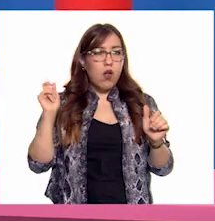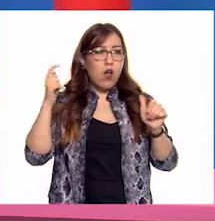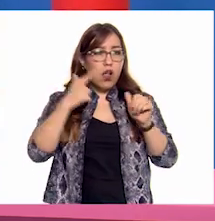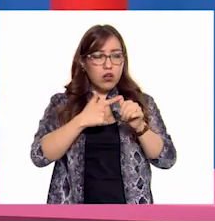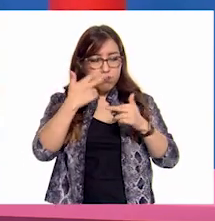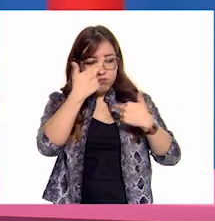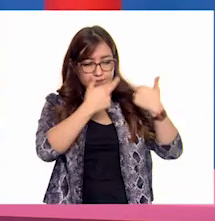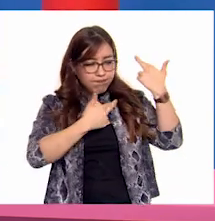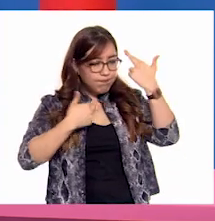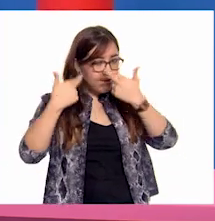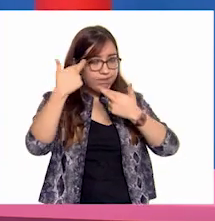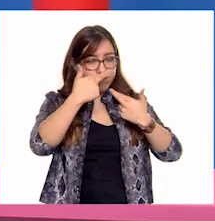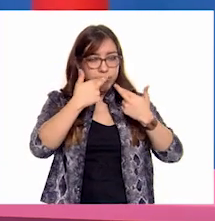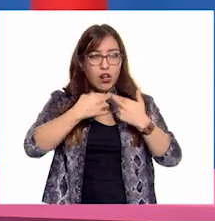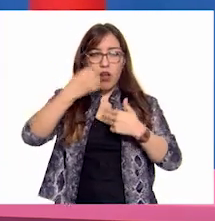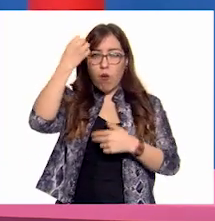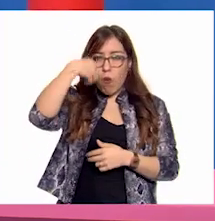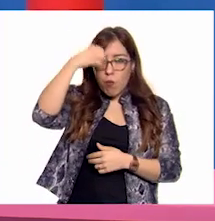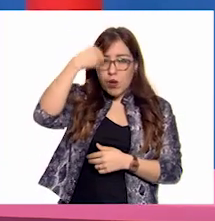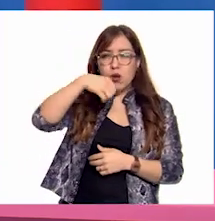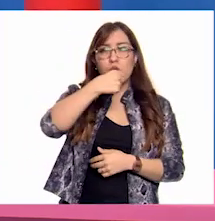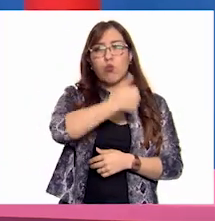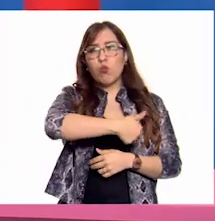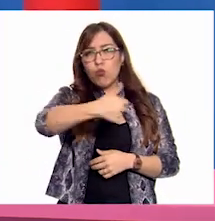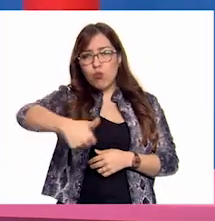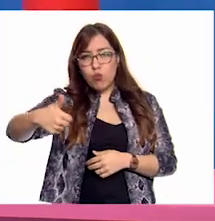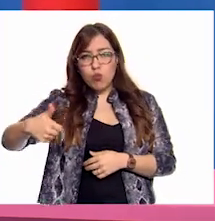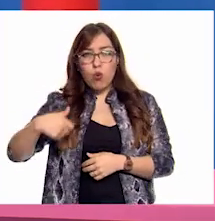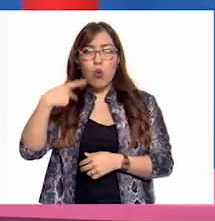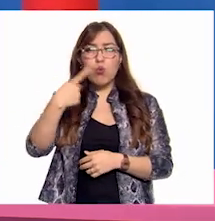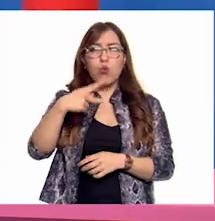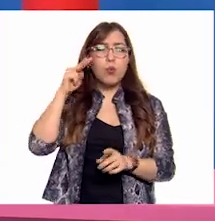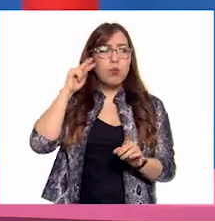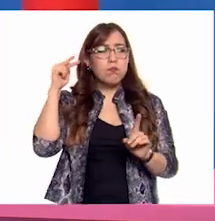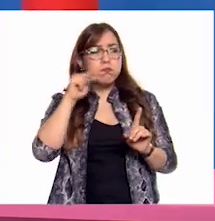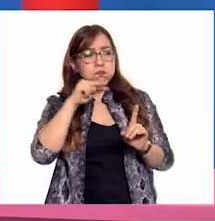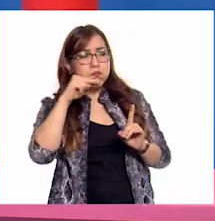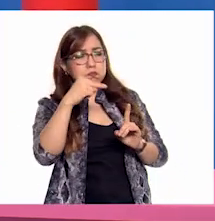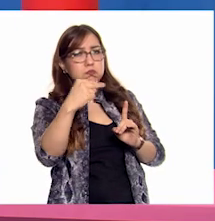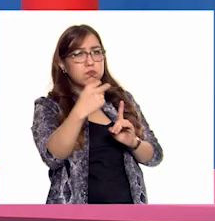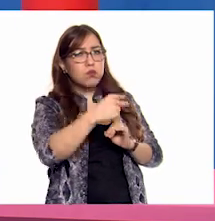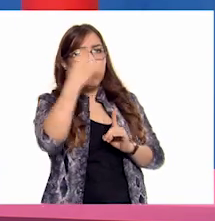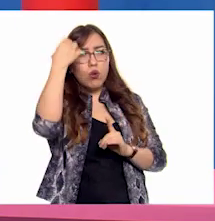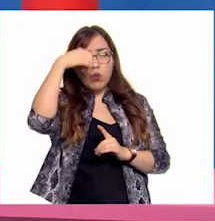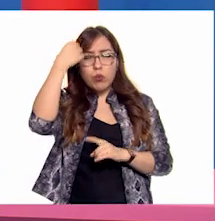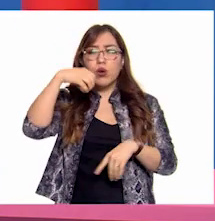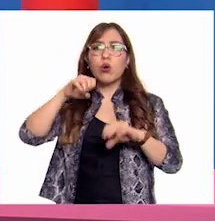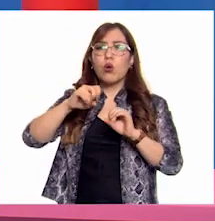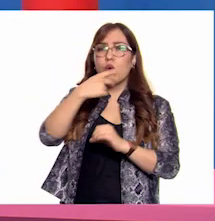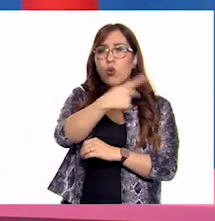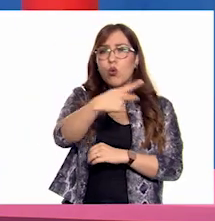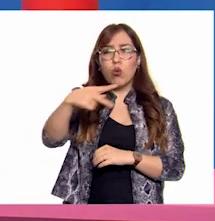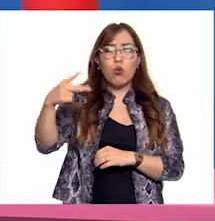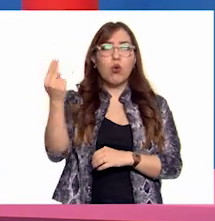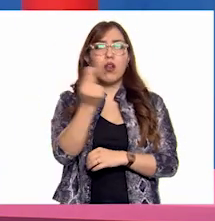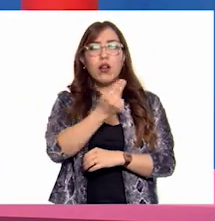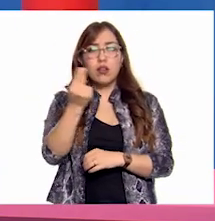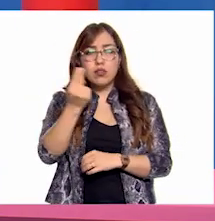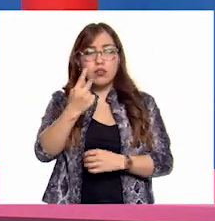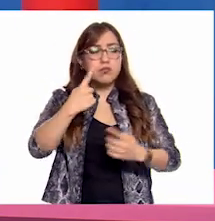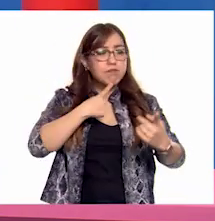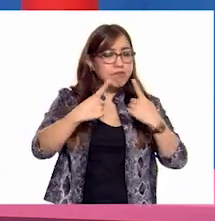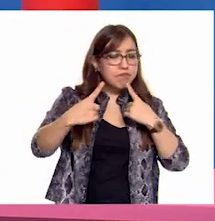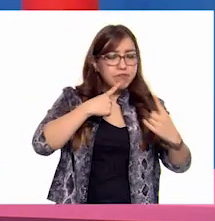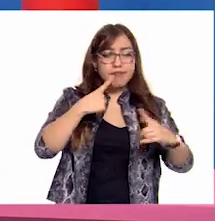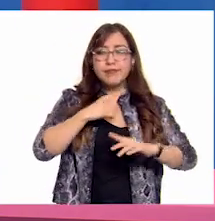integral, tomando en consideración los diferentes puntos de vista, opiniones, necesidades, y así buscar consensos y